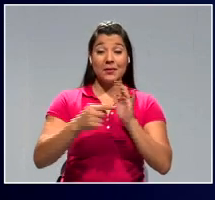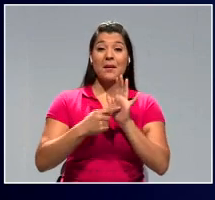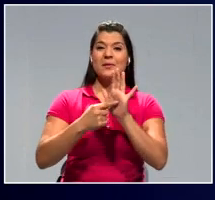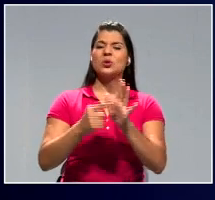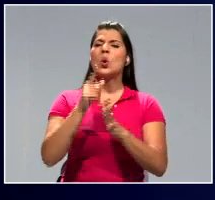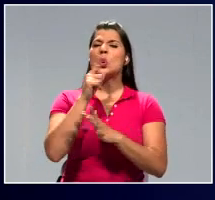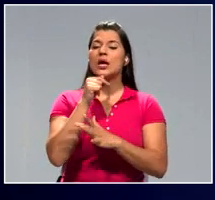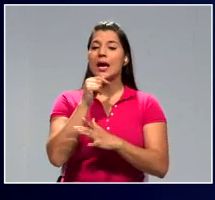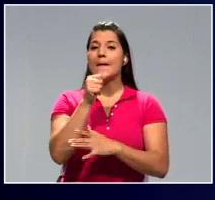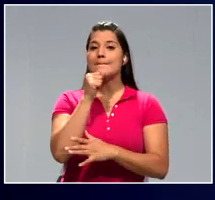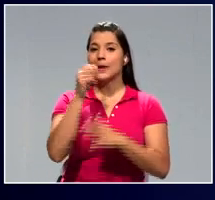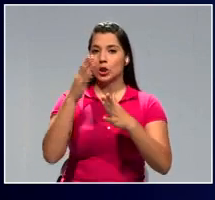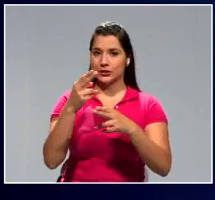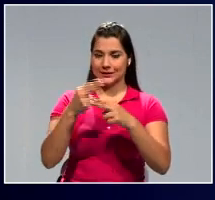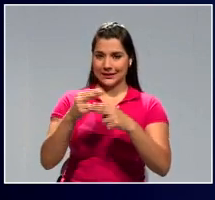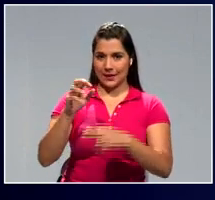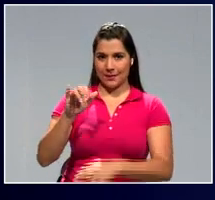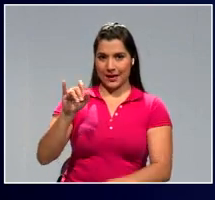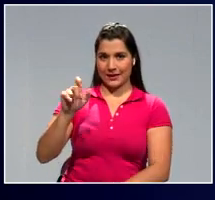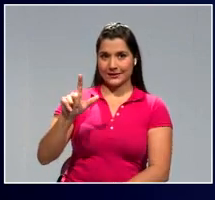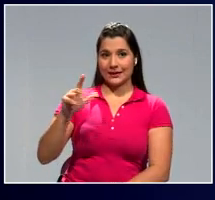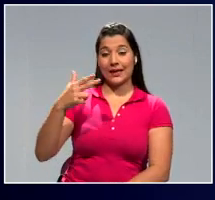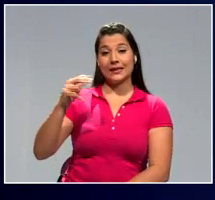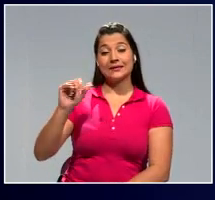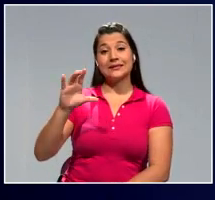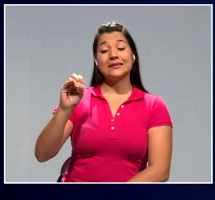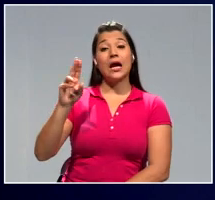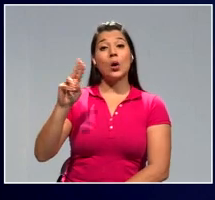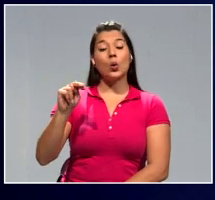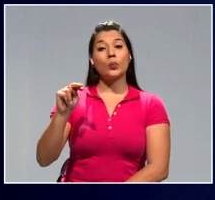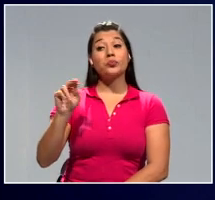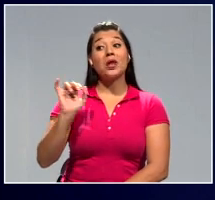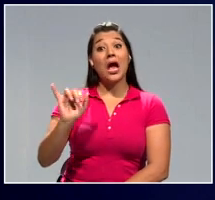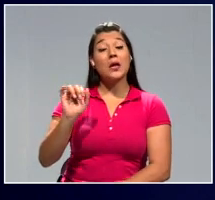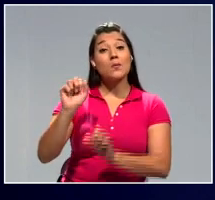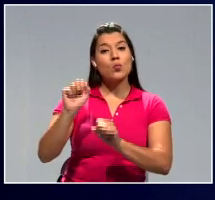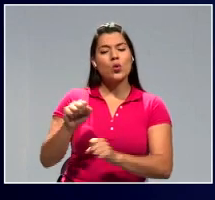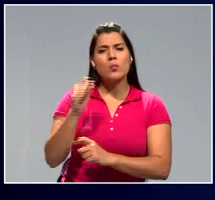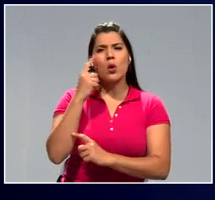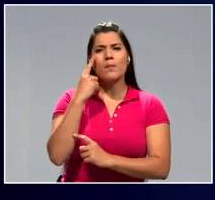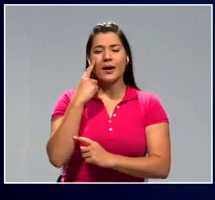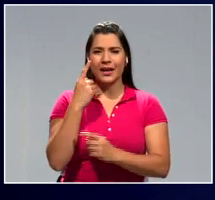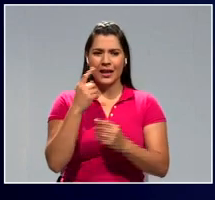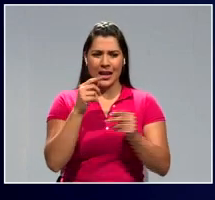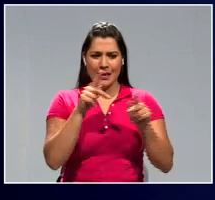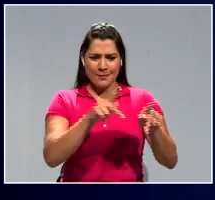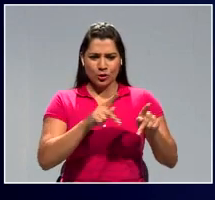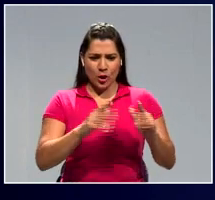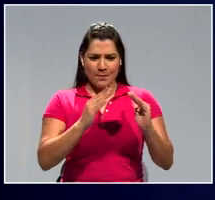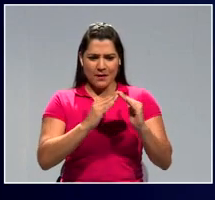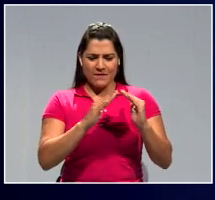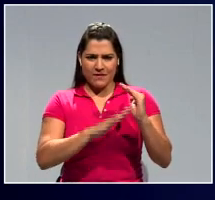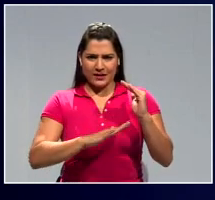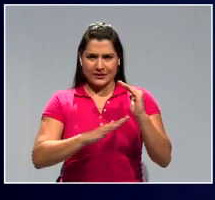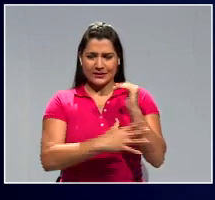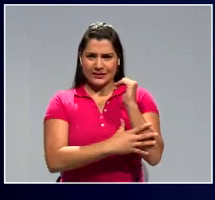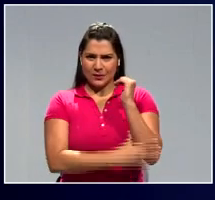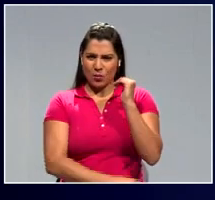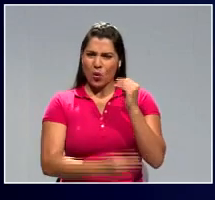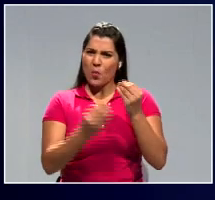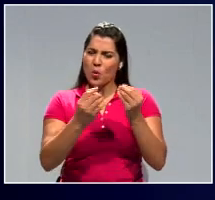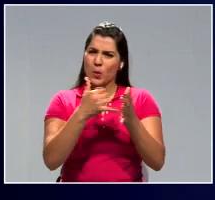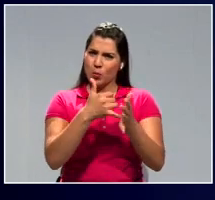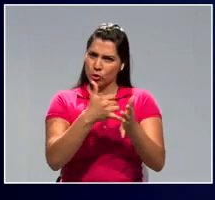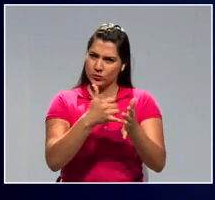periodista Eisel Chacón. Allí vimos cuán vulnerables son las personas que viven en estas comunidades y cuán probable